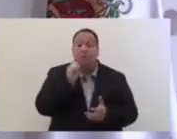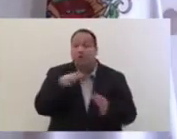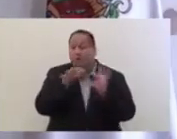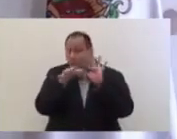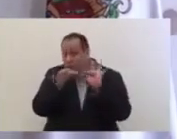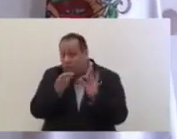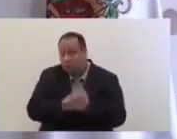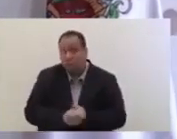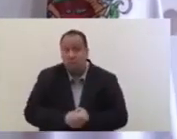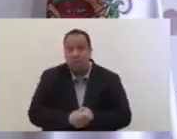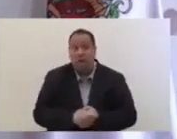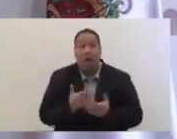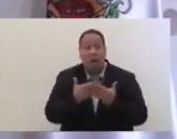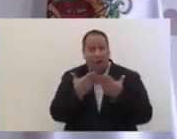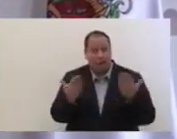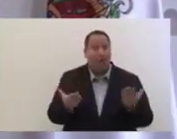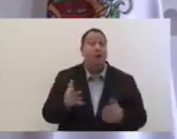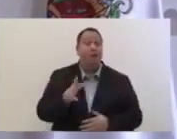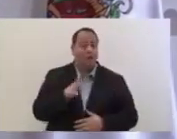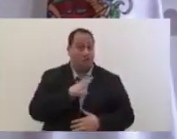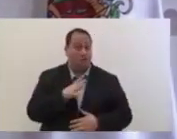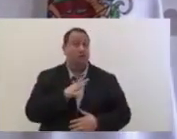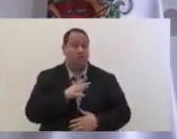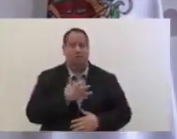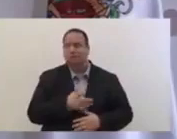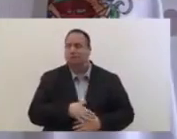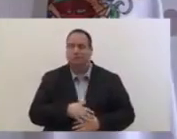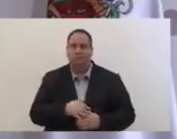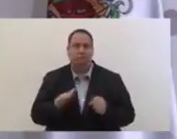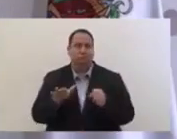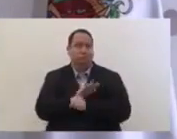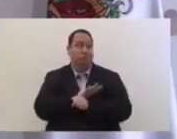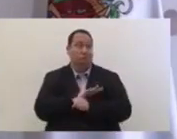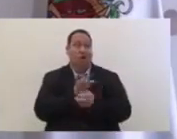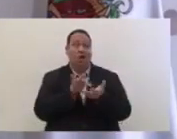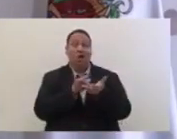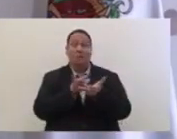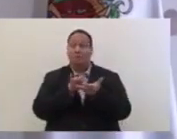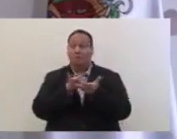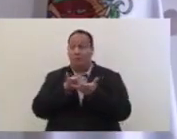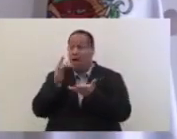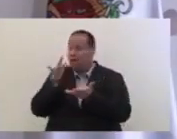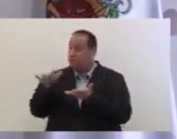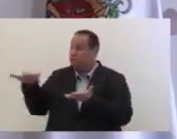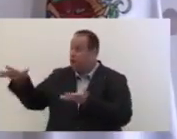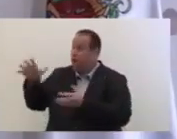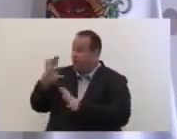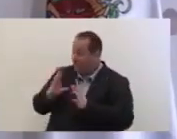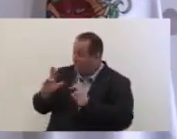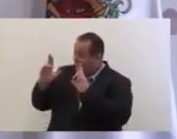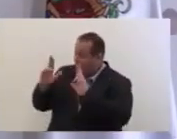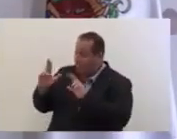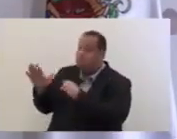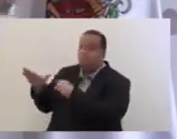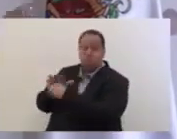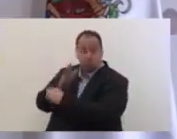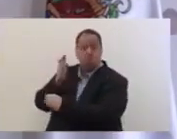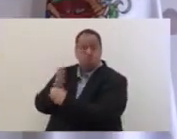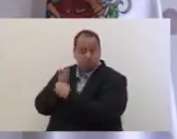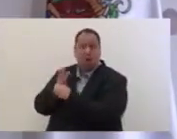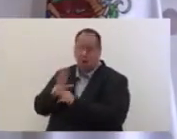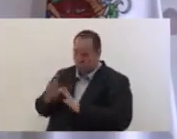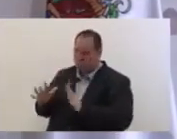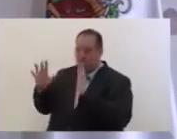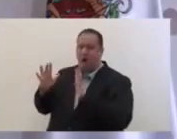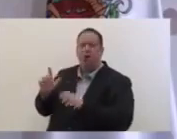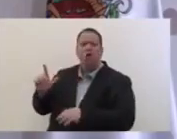decirles que actualmente contamos con prácticamente la totalidad de los medicamentos que se requieren para pacientes con cáncer. Yo estuve el día